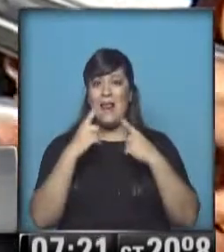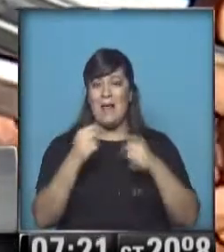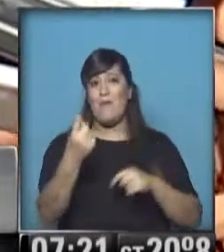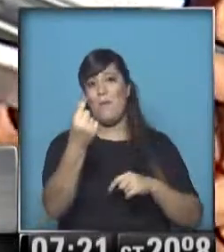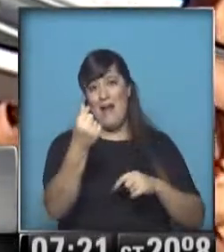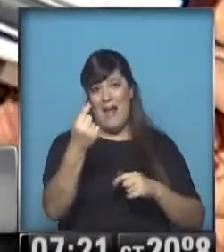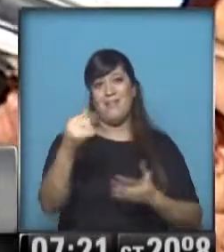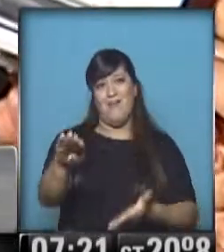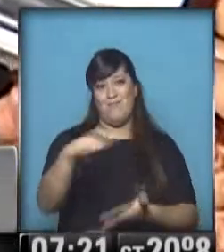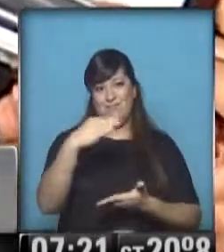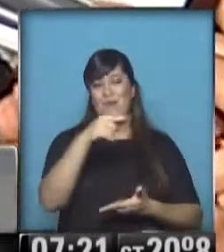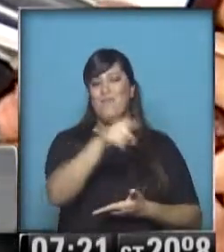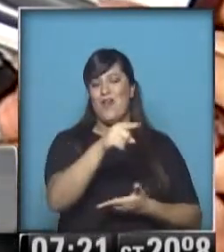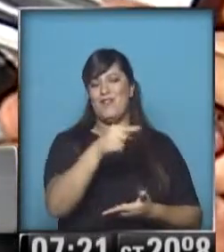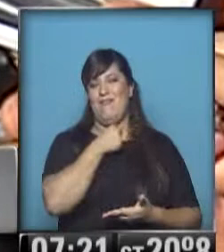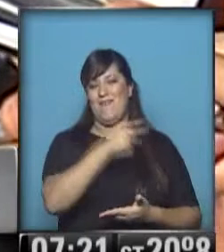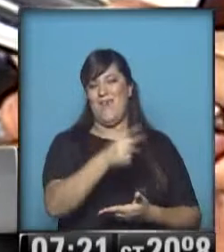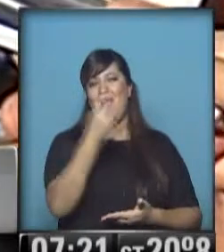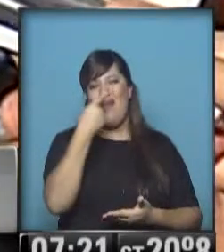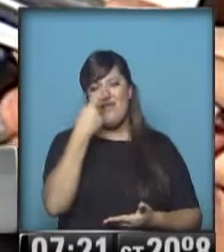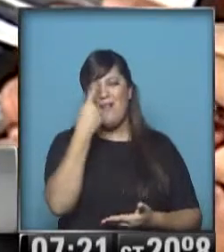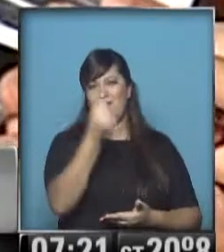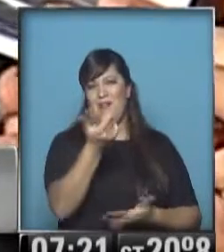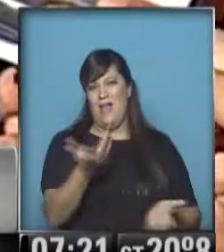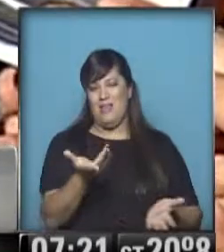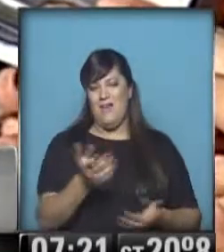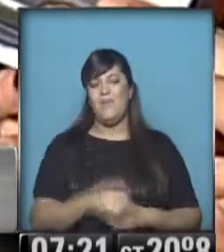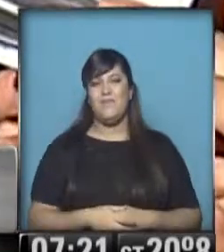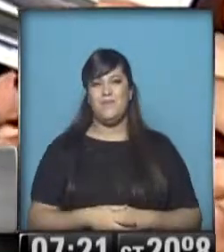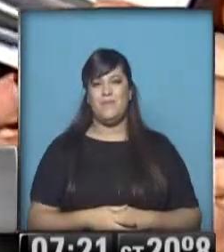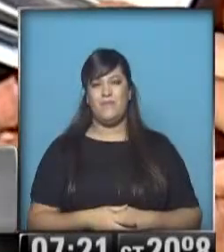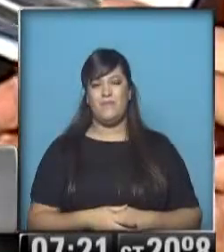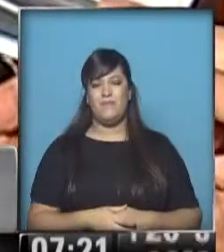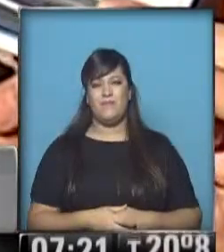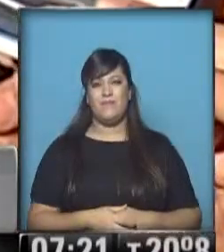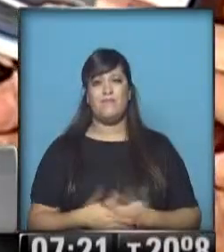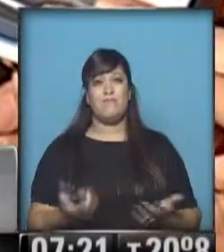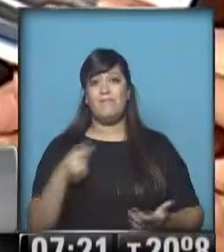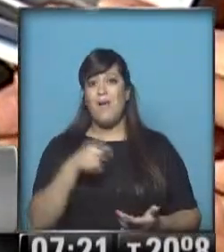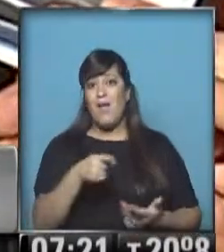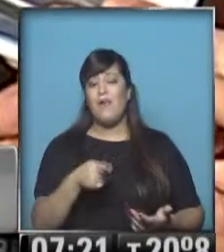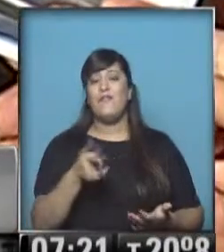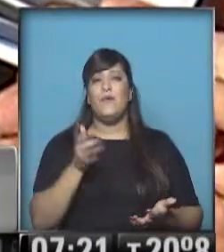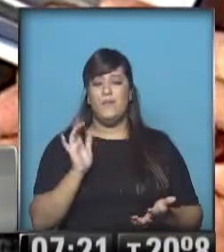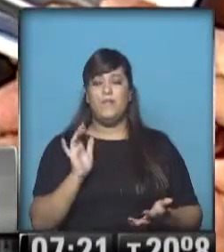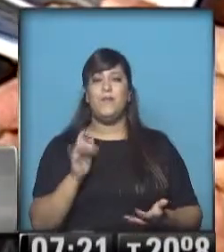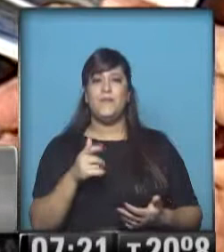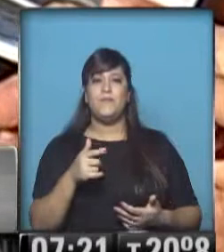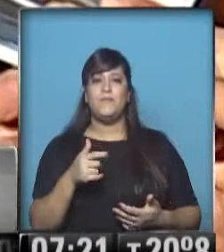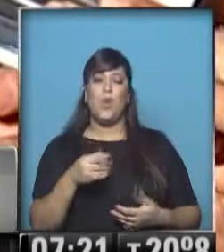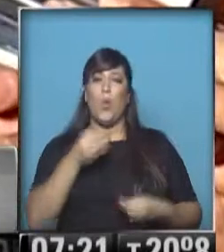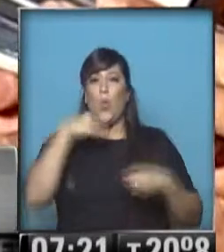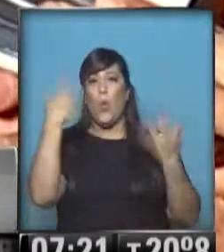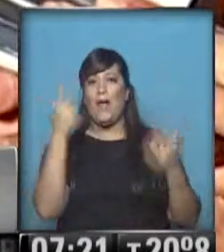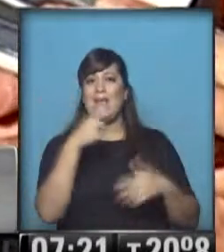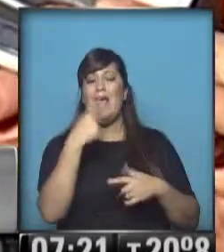cual pareciera ser que este es el tema y que por eso estamos viéndose en esos términos. Y bueno, esas cosas son las que nos exhibe cualquiera de las